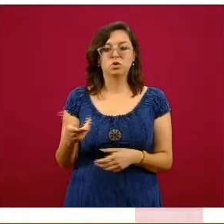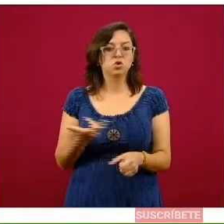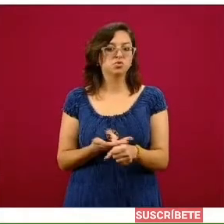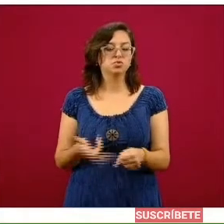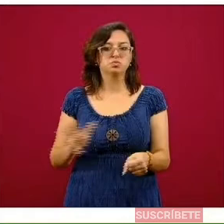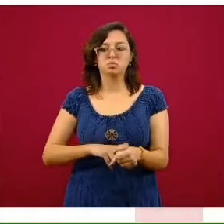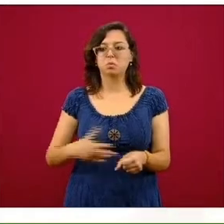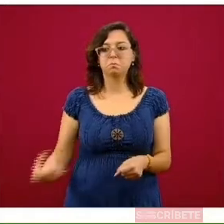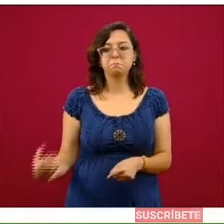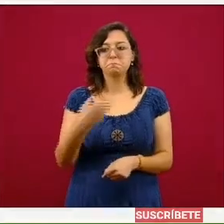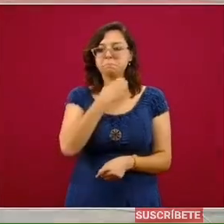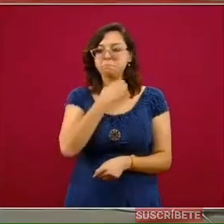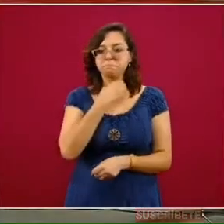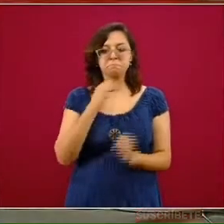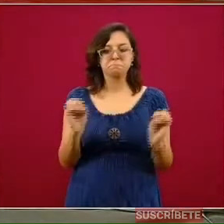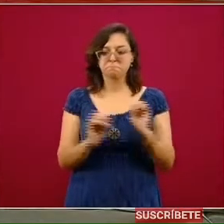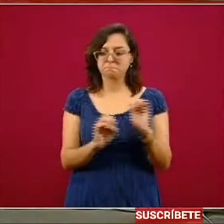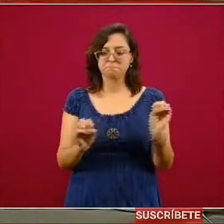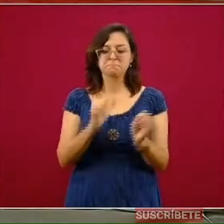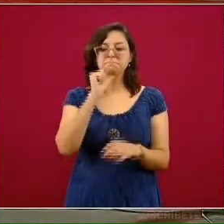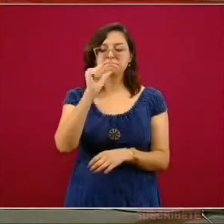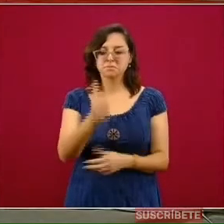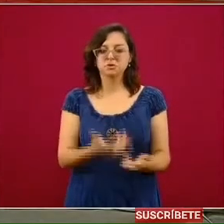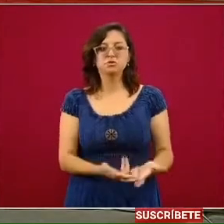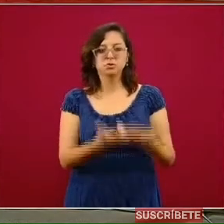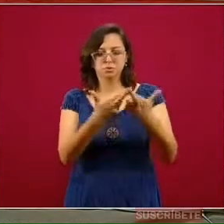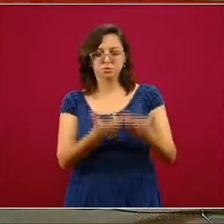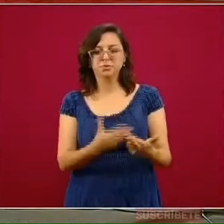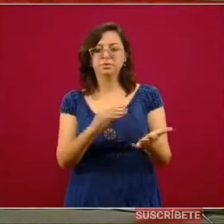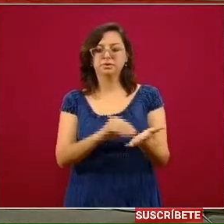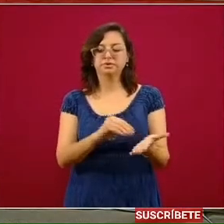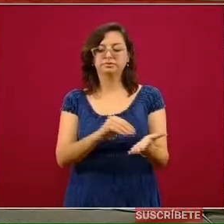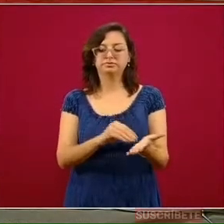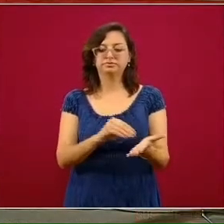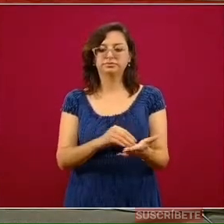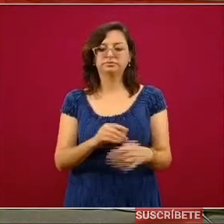los hospitales en momento alguno. La siguiente.